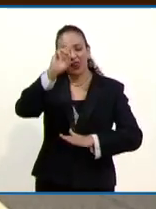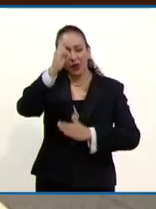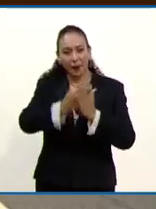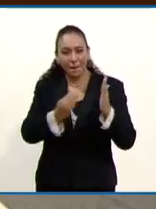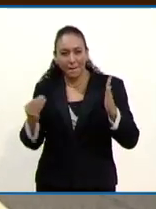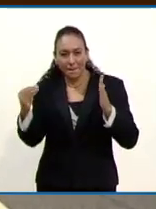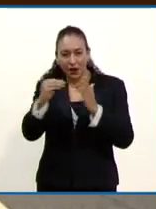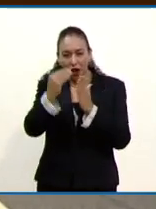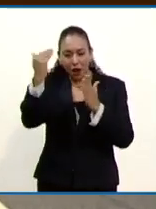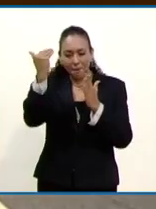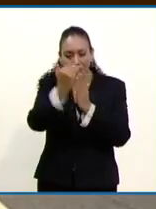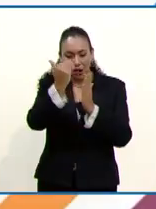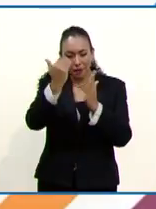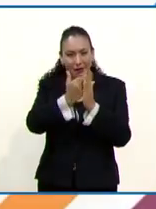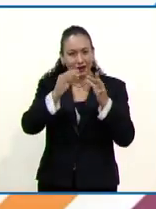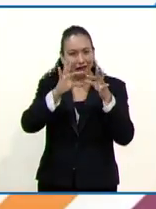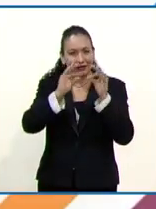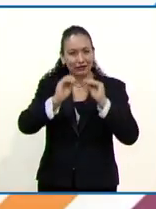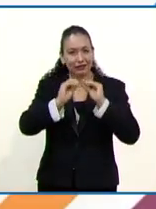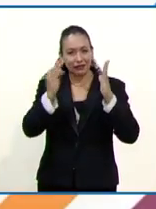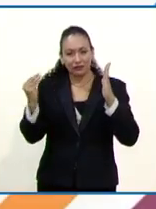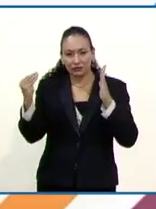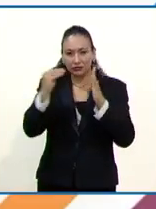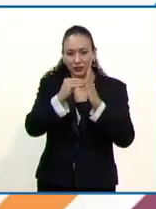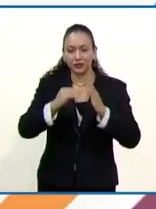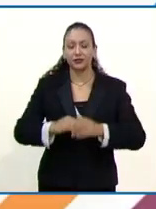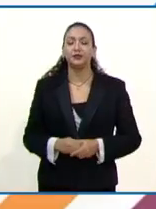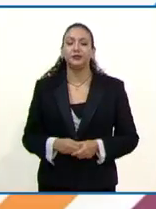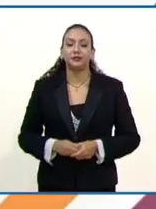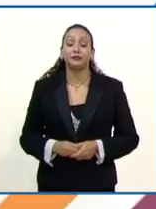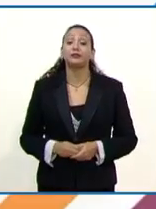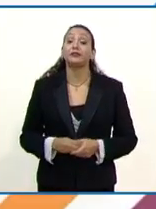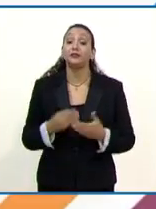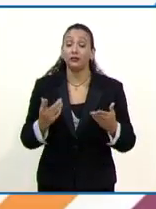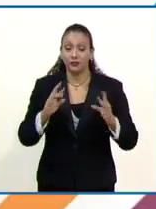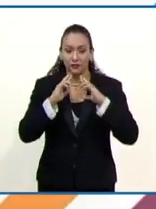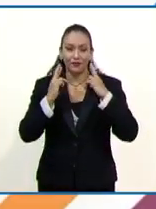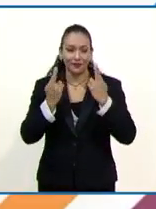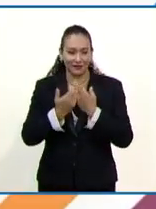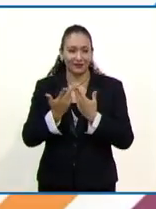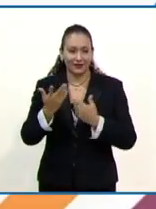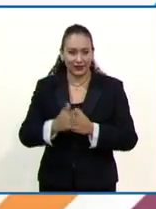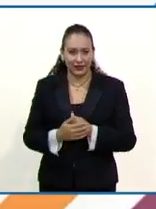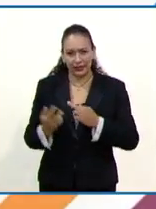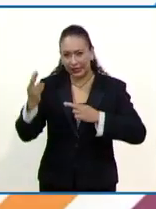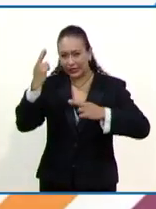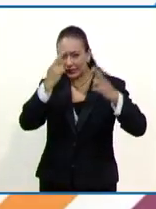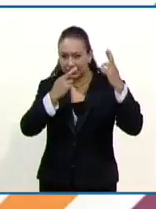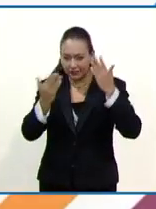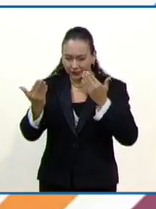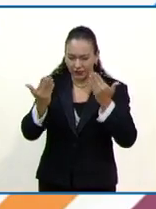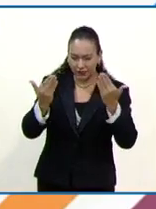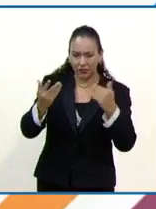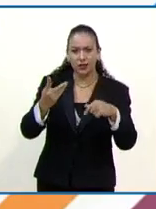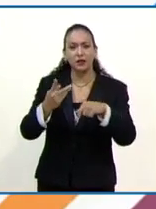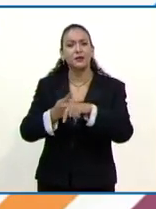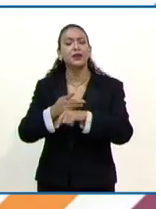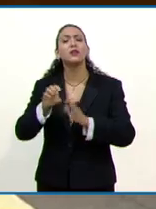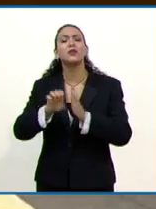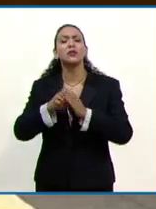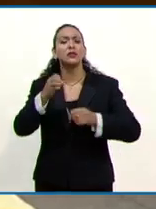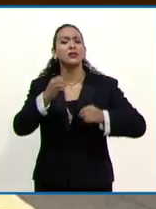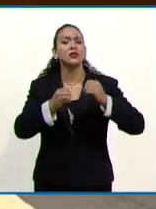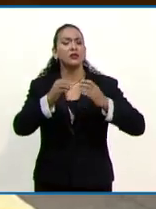que no están tipificados. Dentro del encuentro, una visión comparada de la judicatura y la impartición de